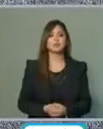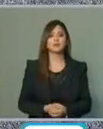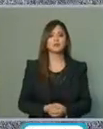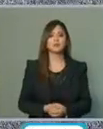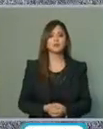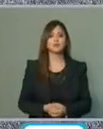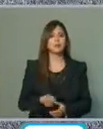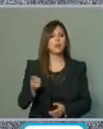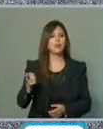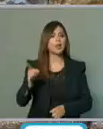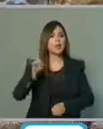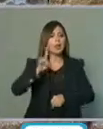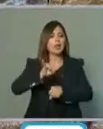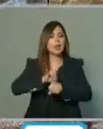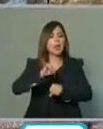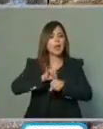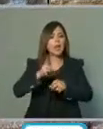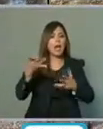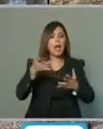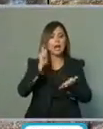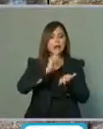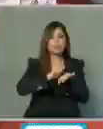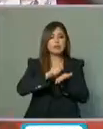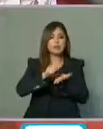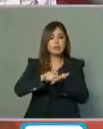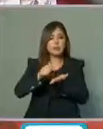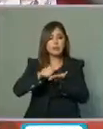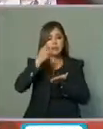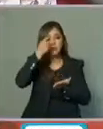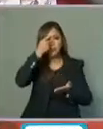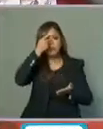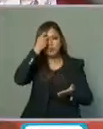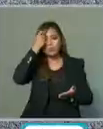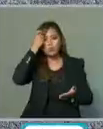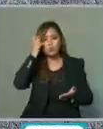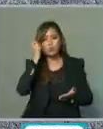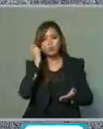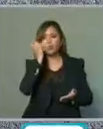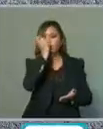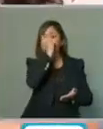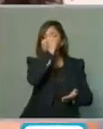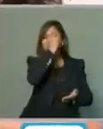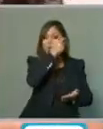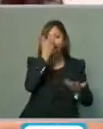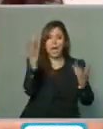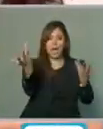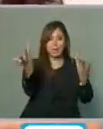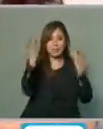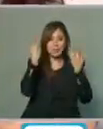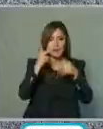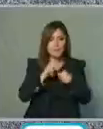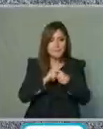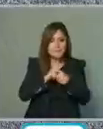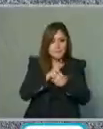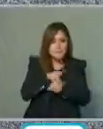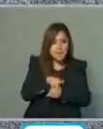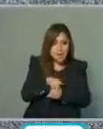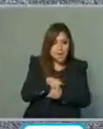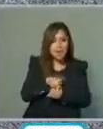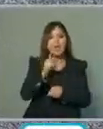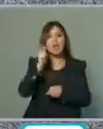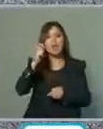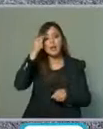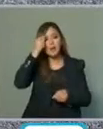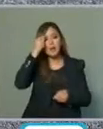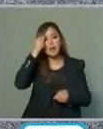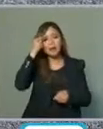un tatuaje que dependiendo el tiempo que lo dejemos en la piel, va a pigmentar tanto los vellos de